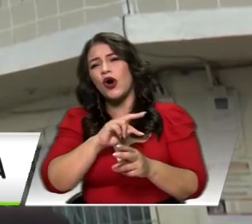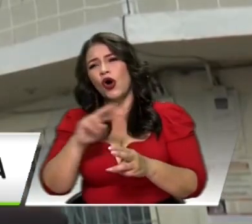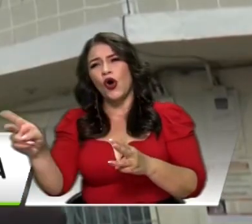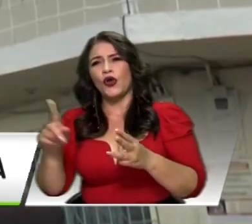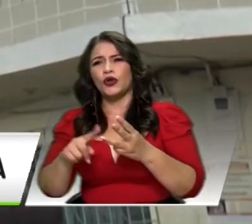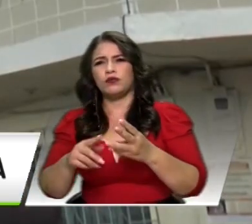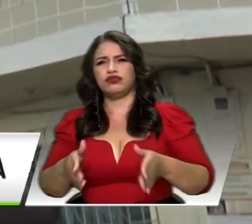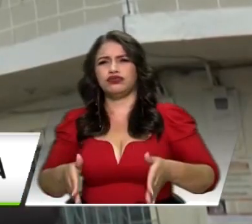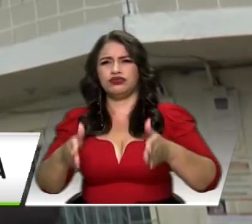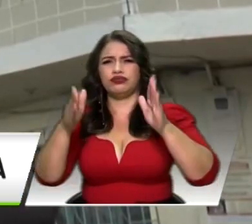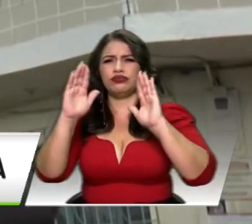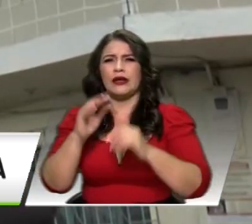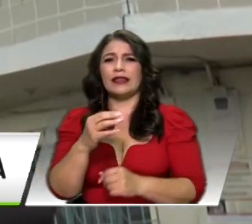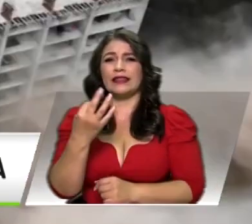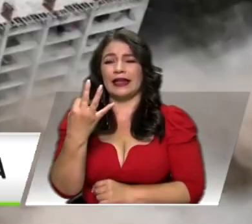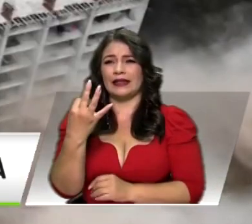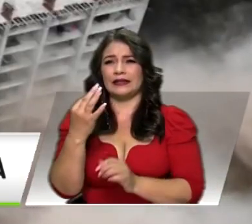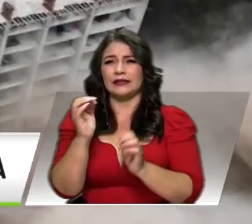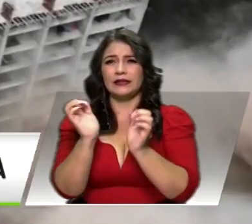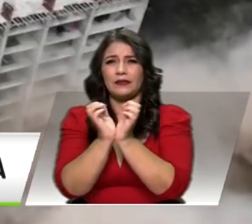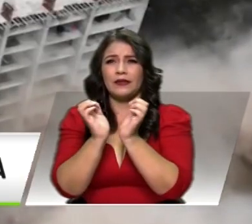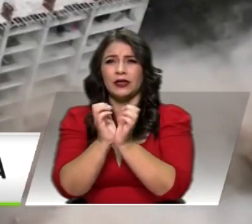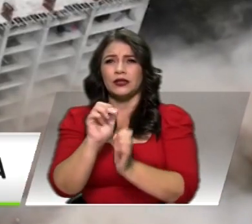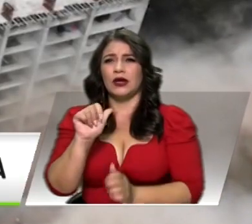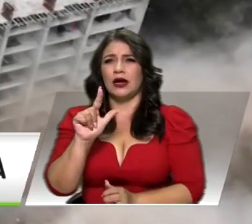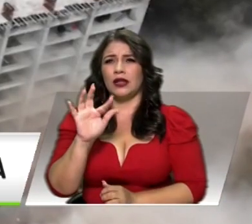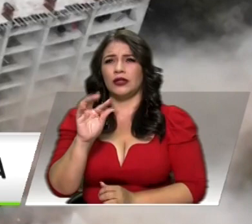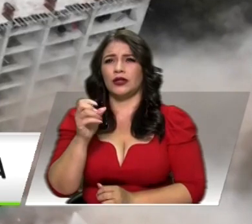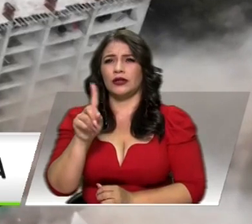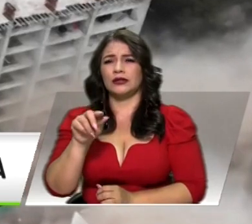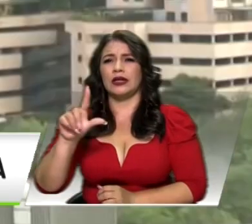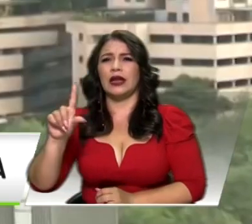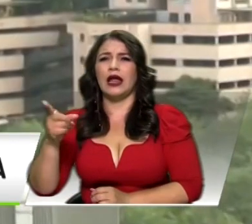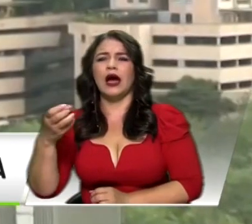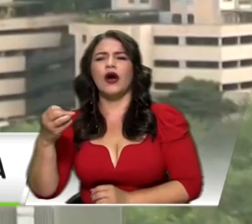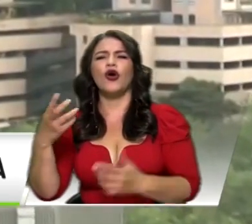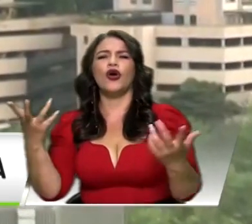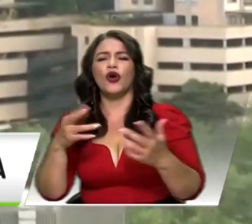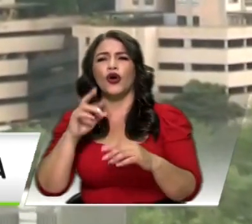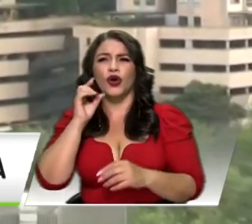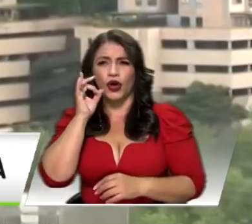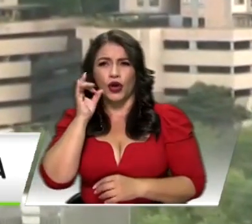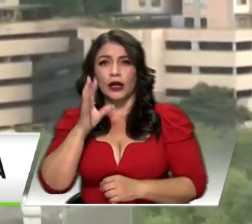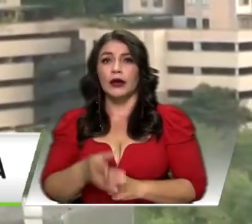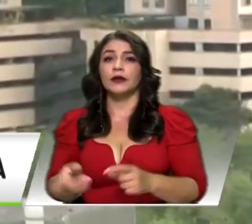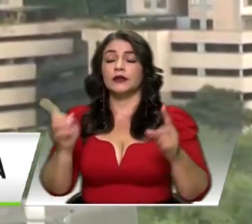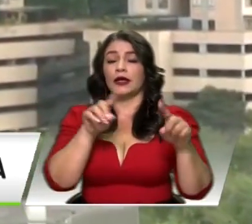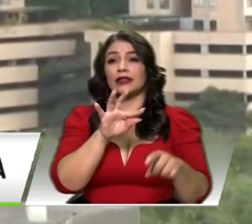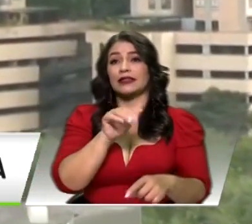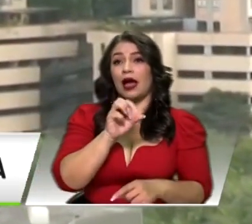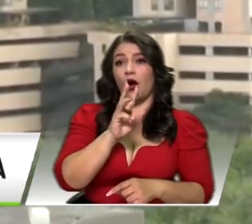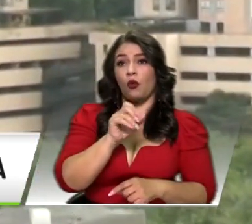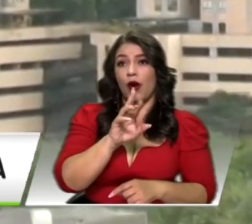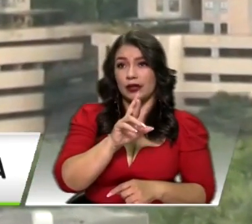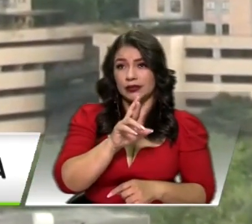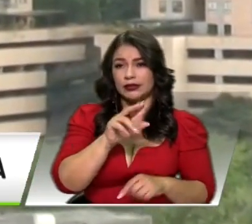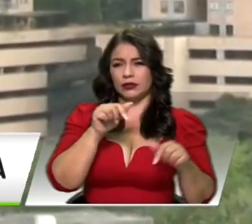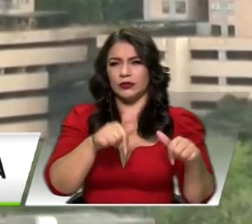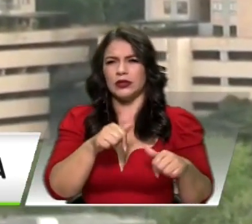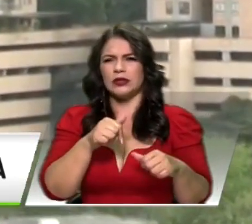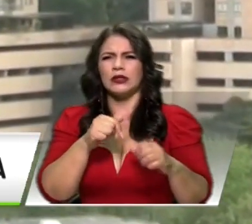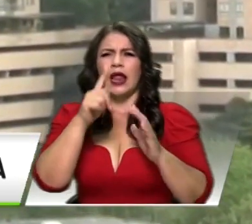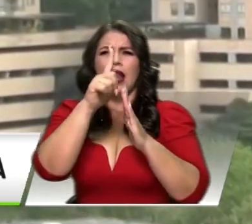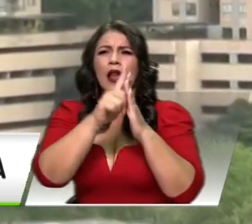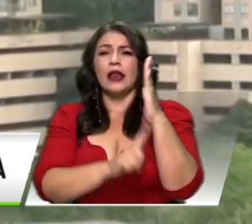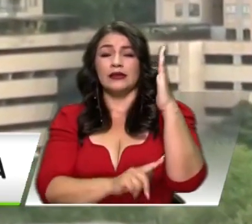estructurales. El 3 de mayo fue demolido Altos del Lago en Río Negro, oriente de Antioquia. Continental Towers completa este 2022 una lista